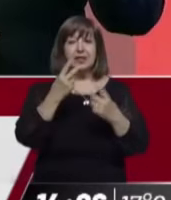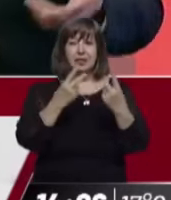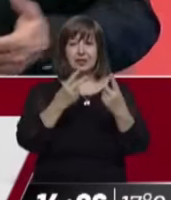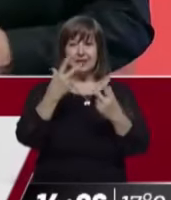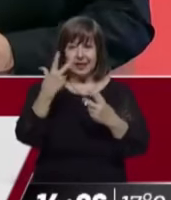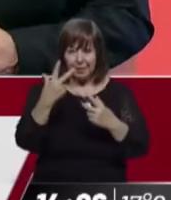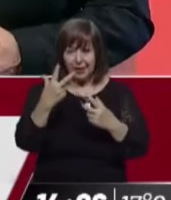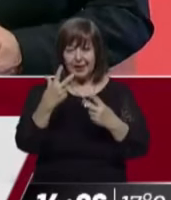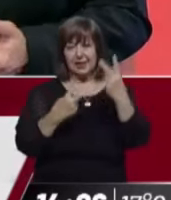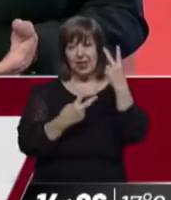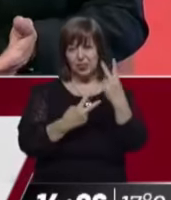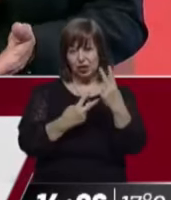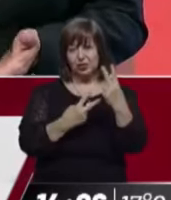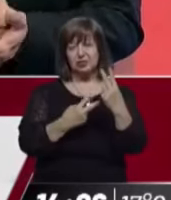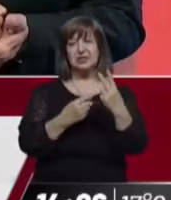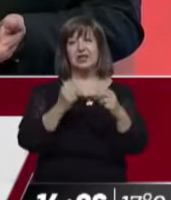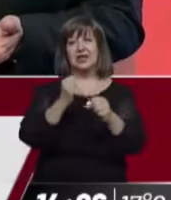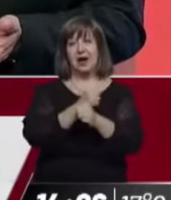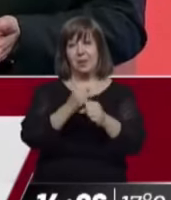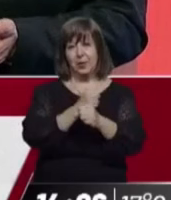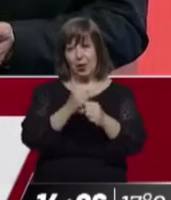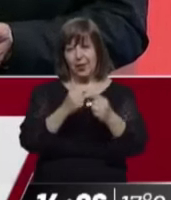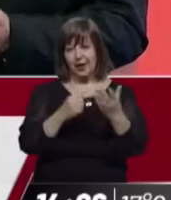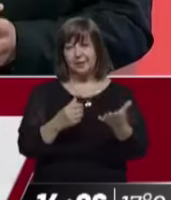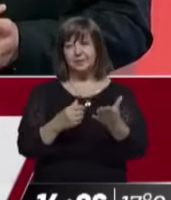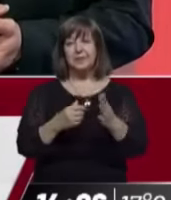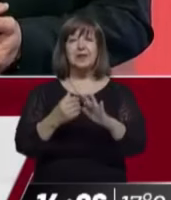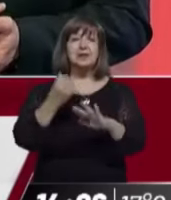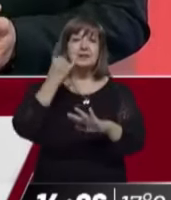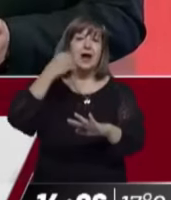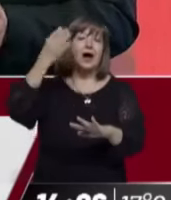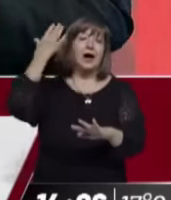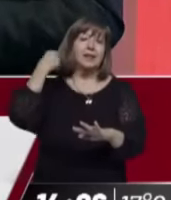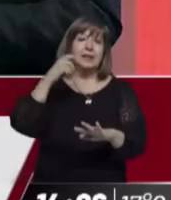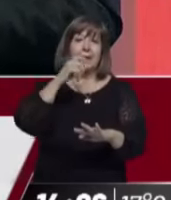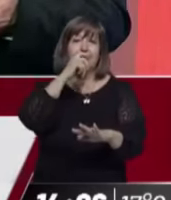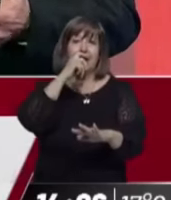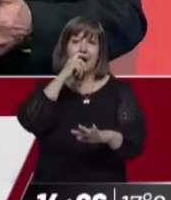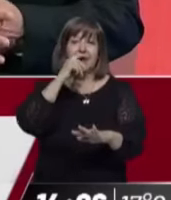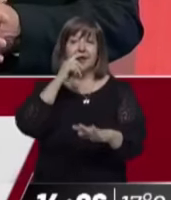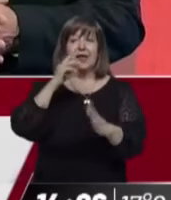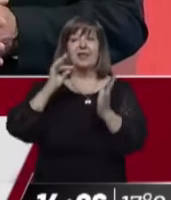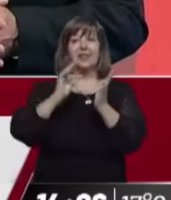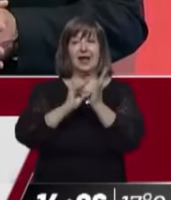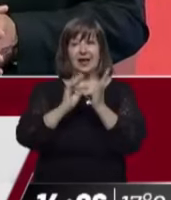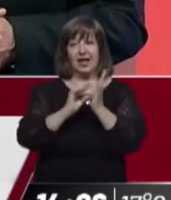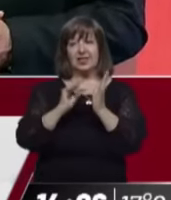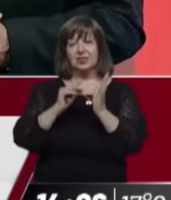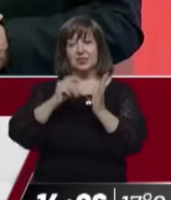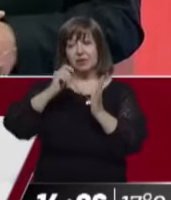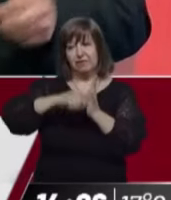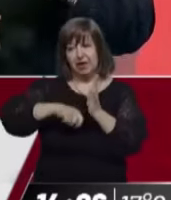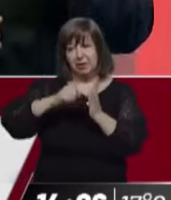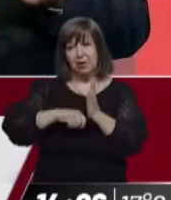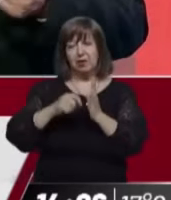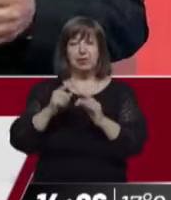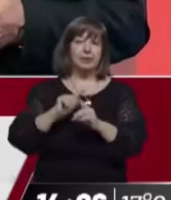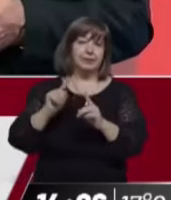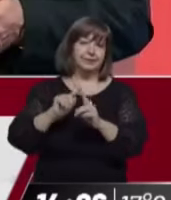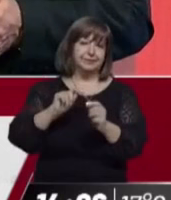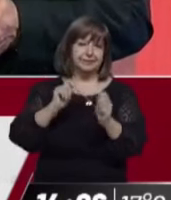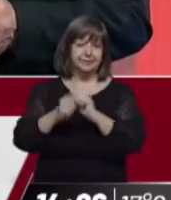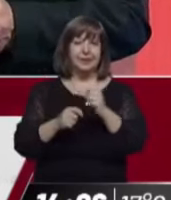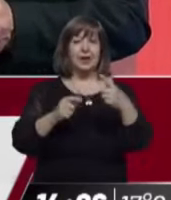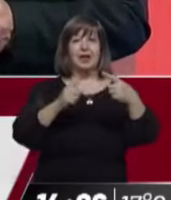El caso de Mauricio Macri, que los nombró por decreto, tuvo que dar marcha atrás. Y finalmente el Congreso convalidó los pliegos de